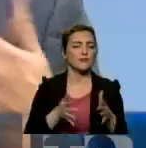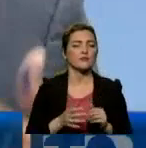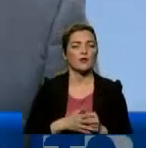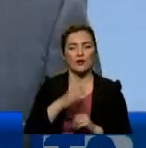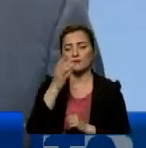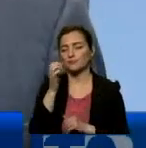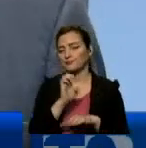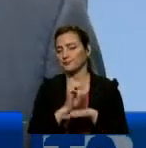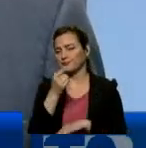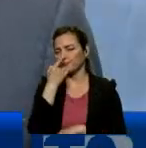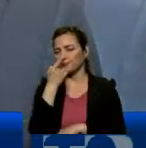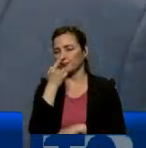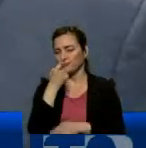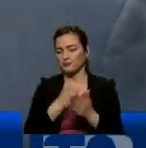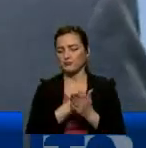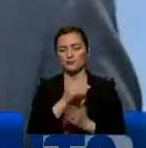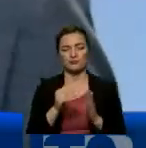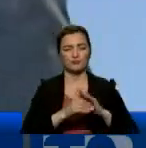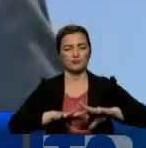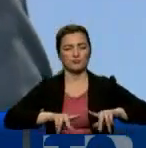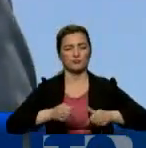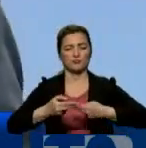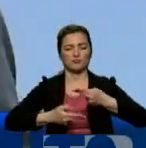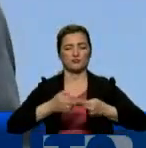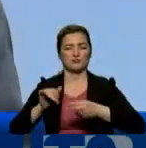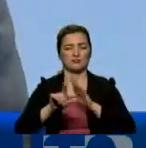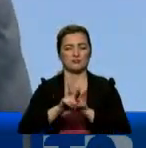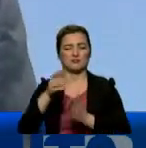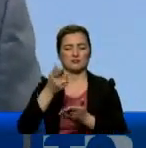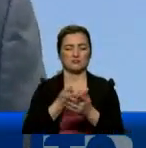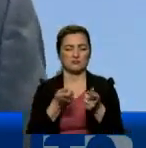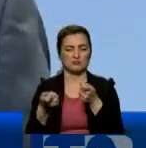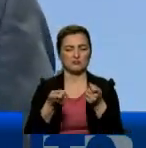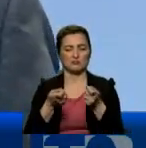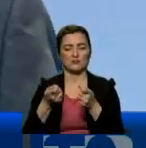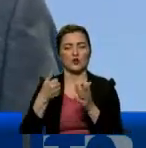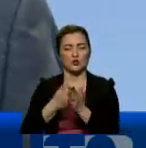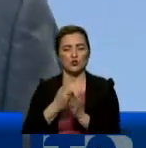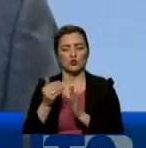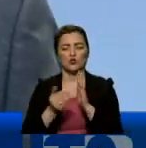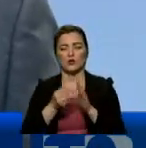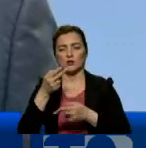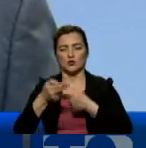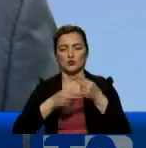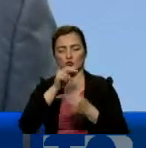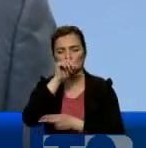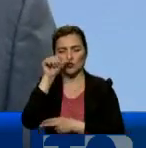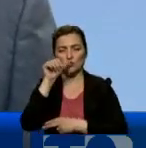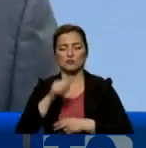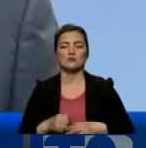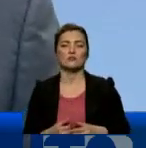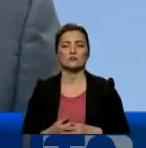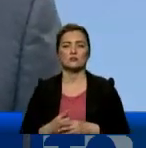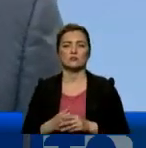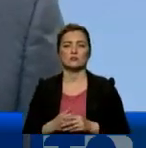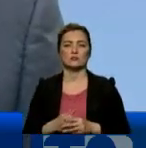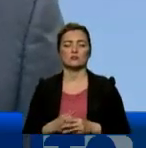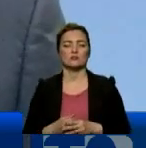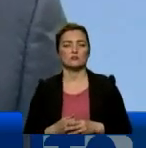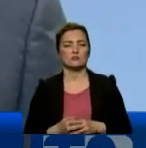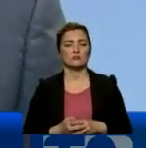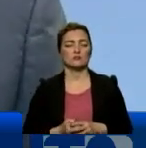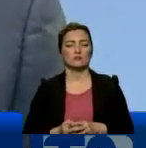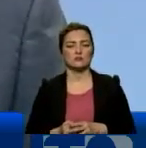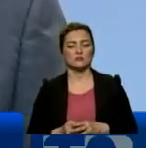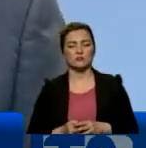ejemplo, combate a la corrupción, control de lavado de activos, también la lucha contra el narcotráfico, que es una situación, un